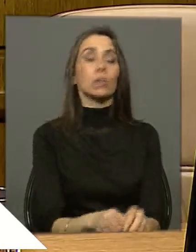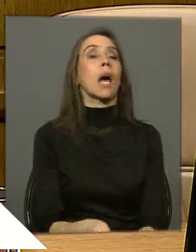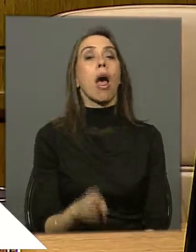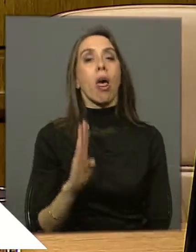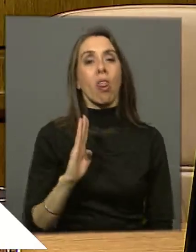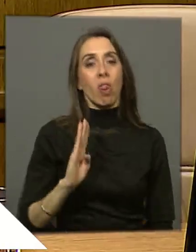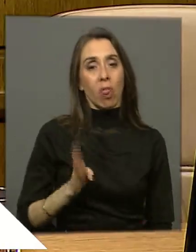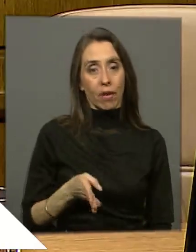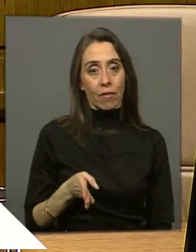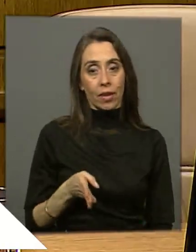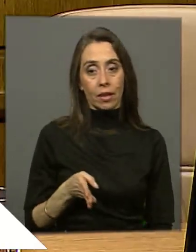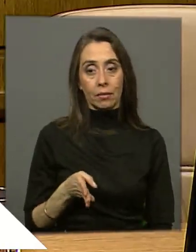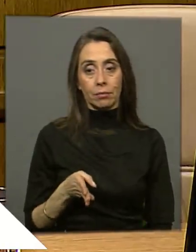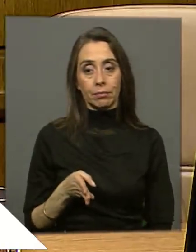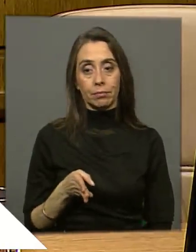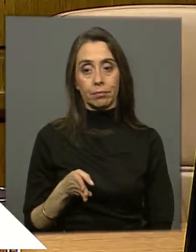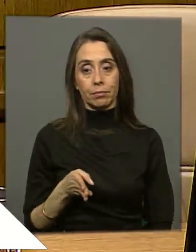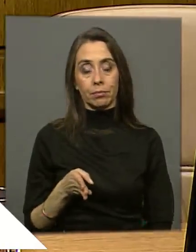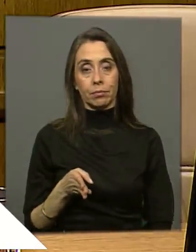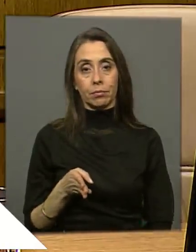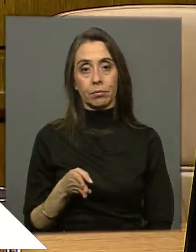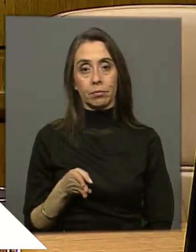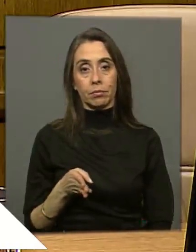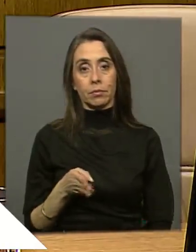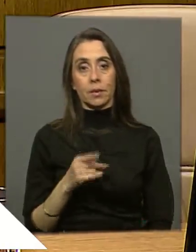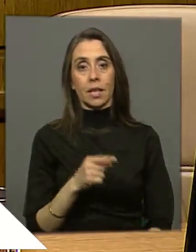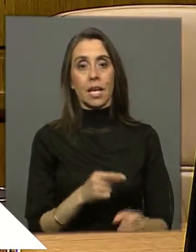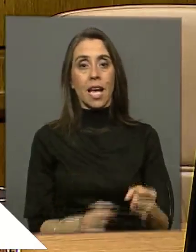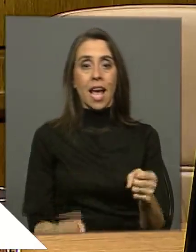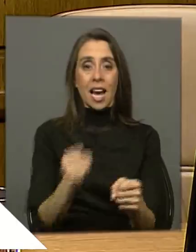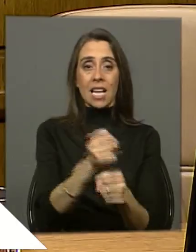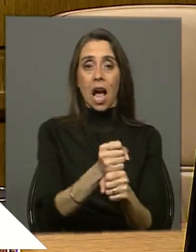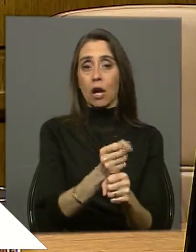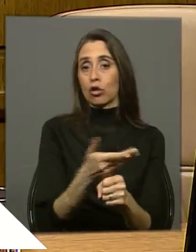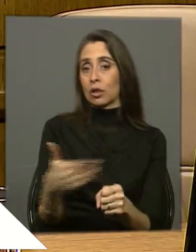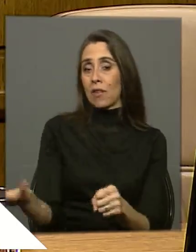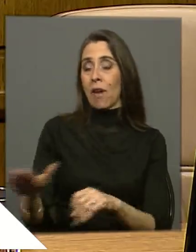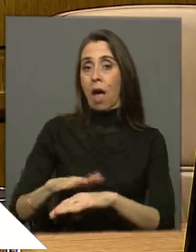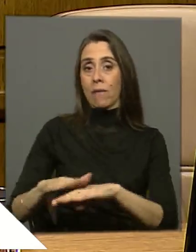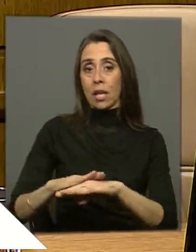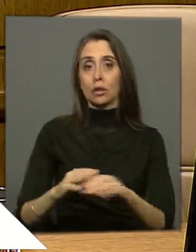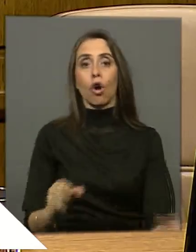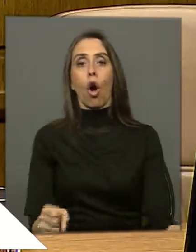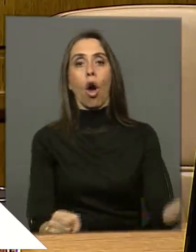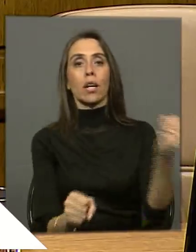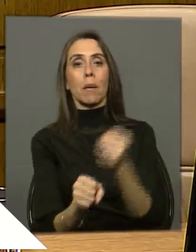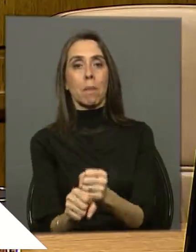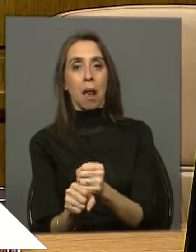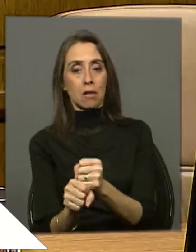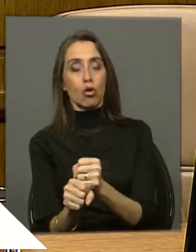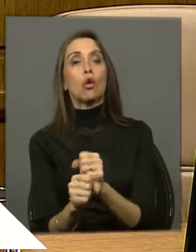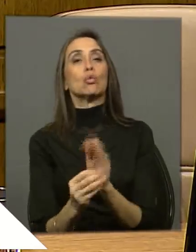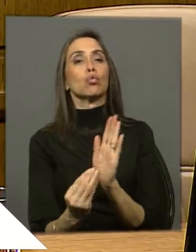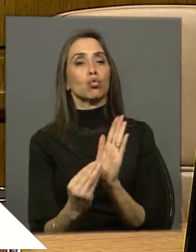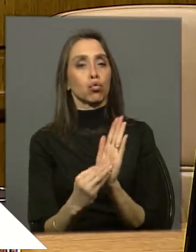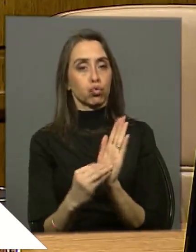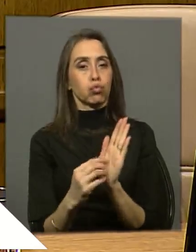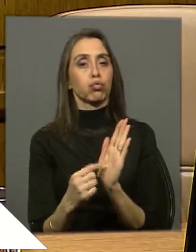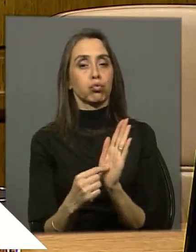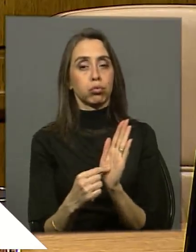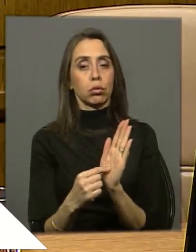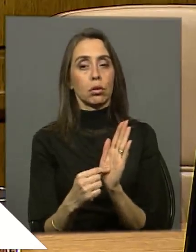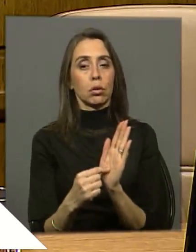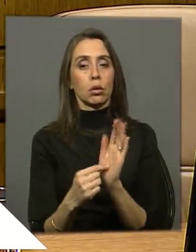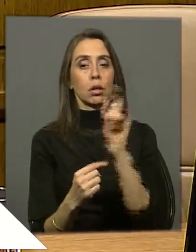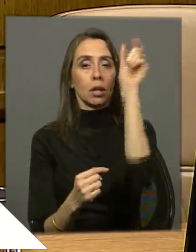deberá, ¿no es cierto?, reemplazarse esos cargos. Y se deja expresa constancia que debe hacerse en